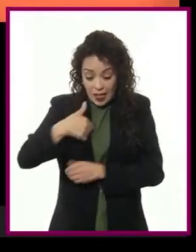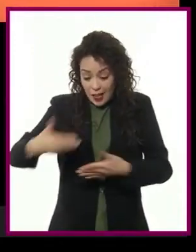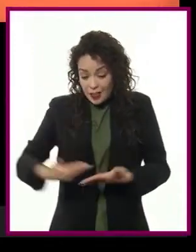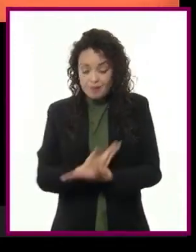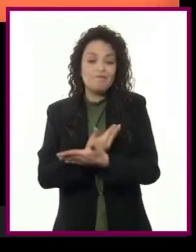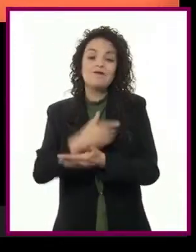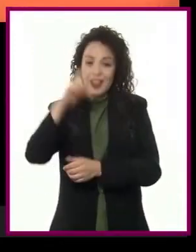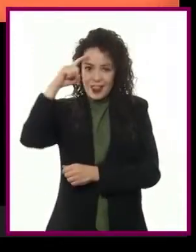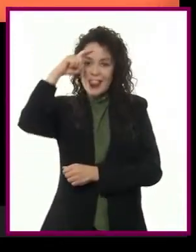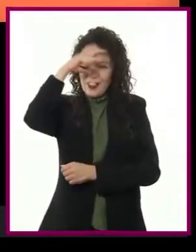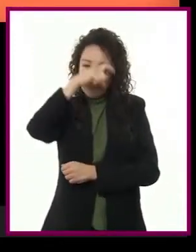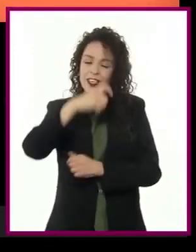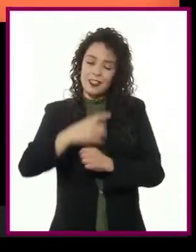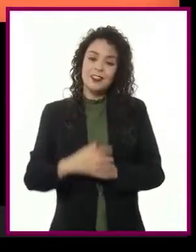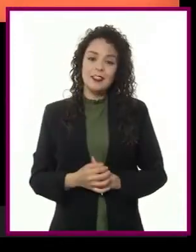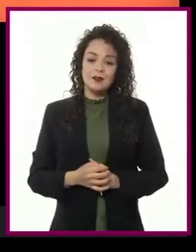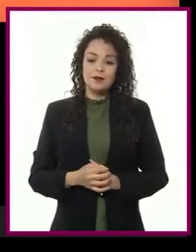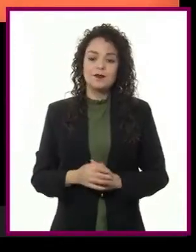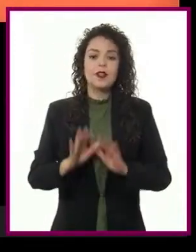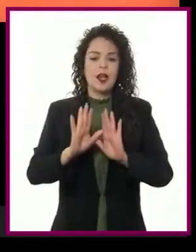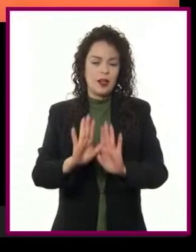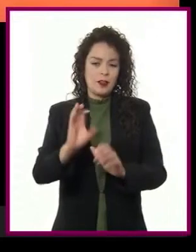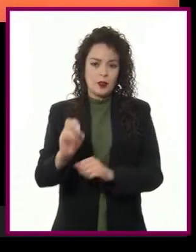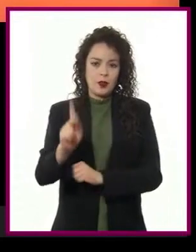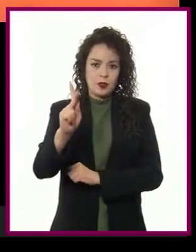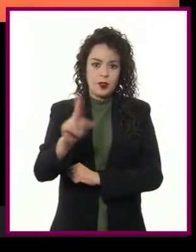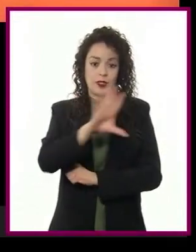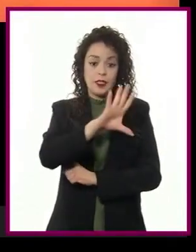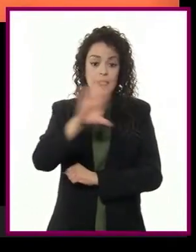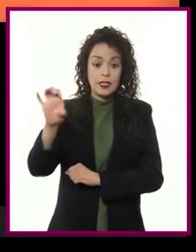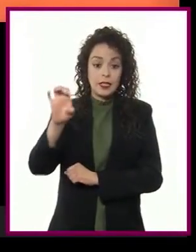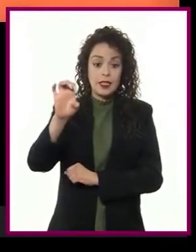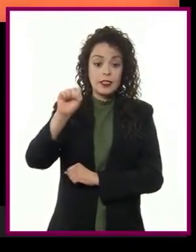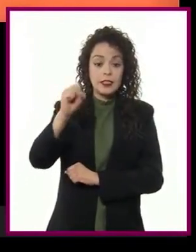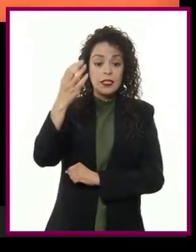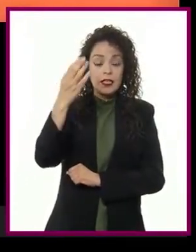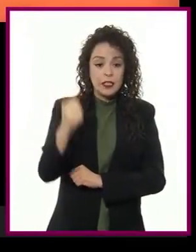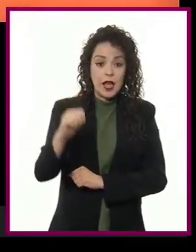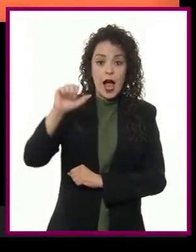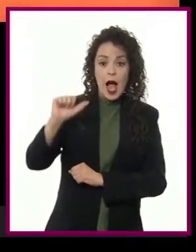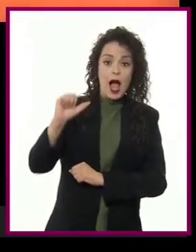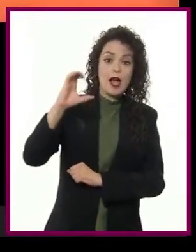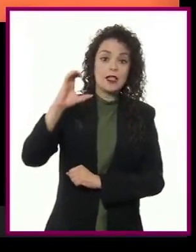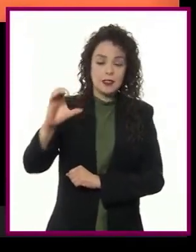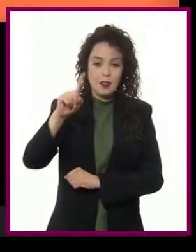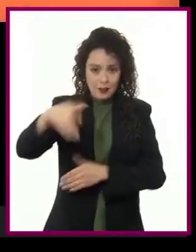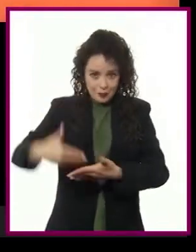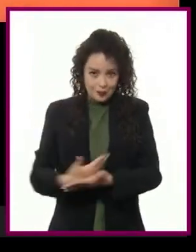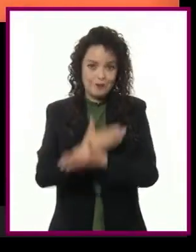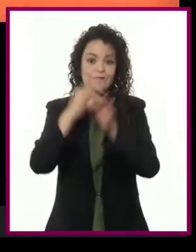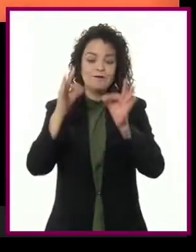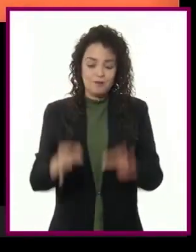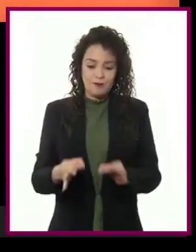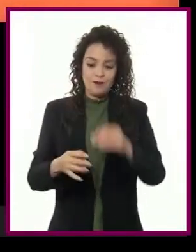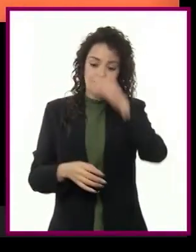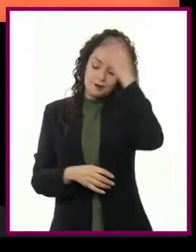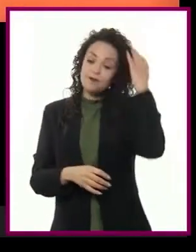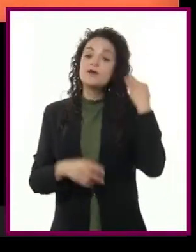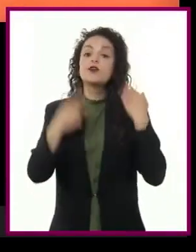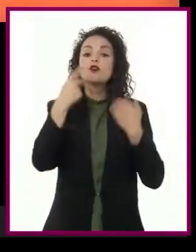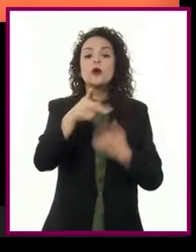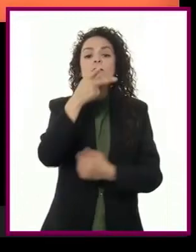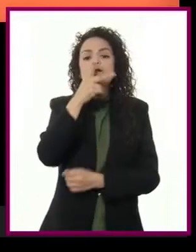Dejemos pues que nació en el año 569 antes de nuestra era. ¿Y quiénes fueron sus